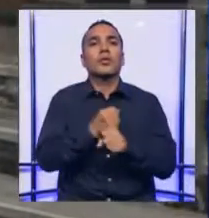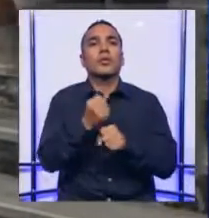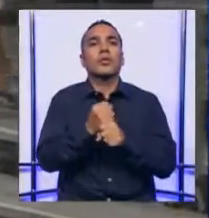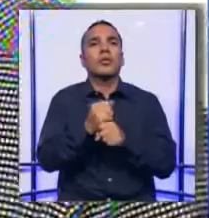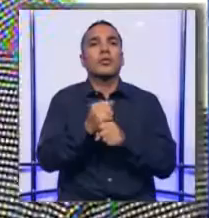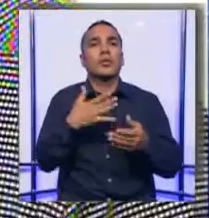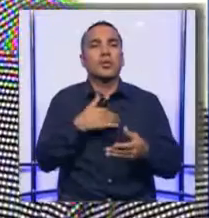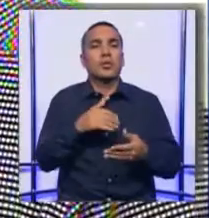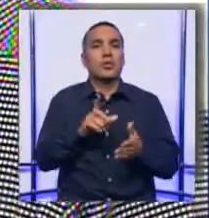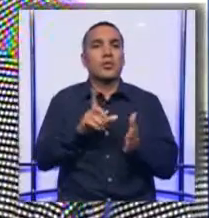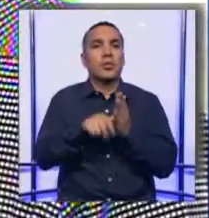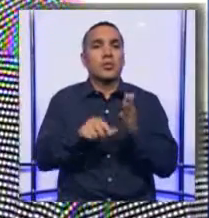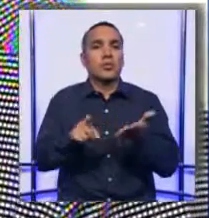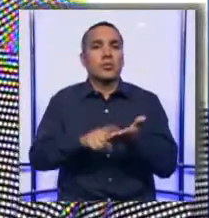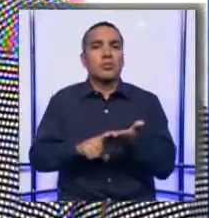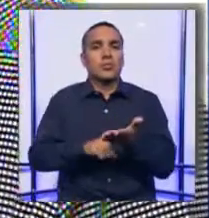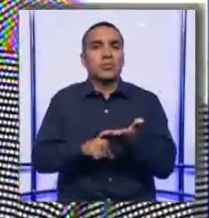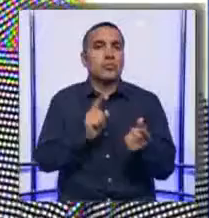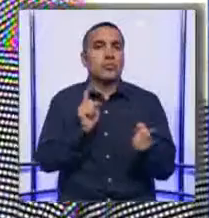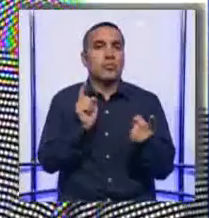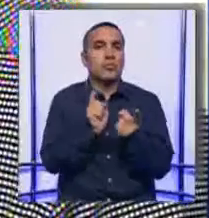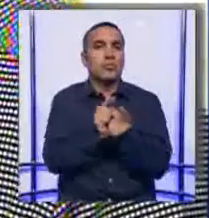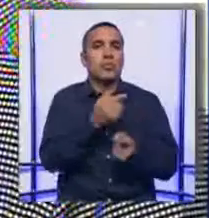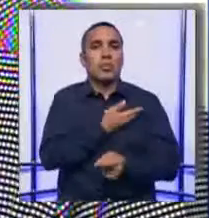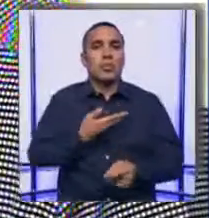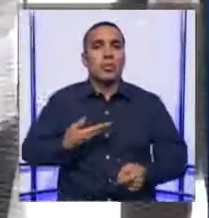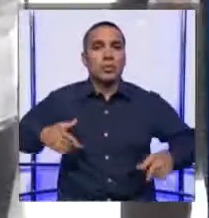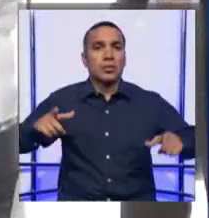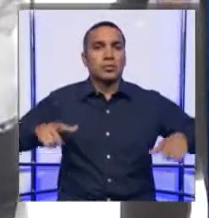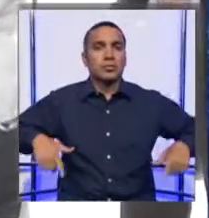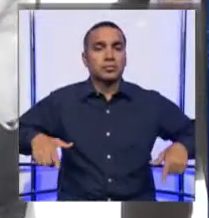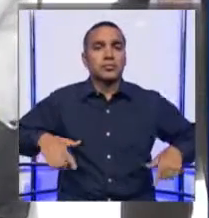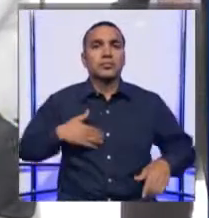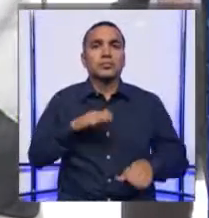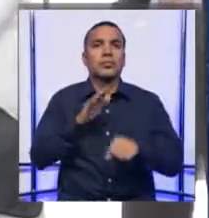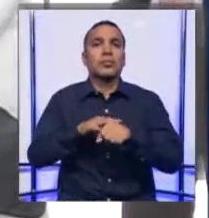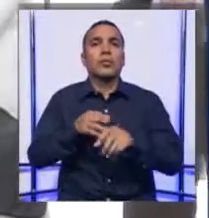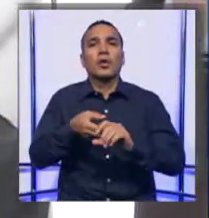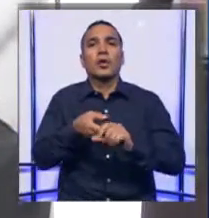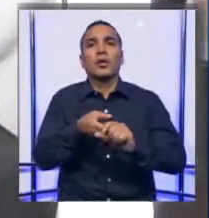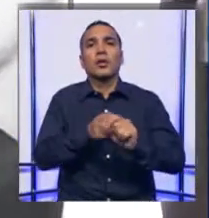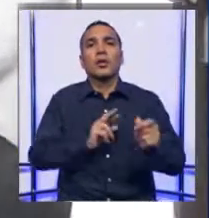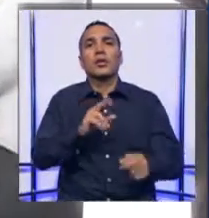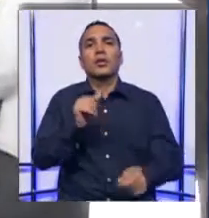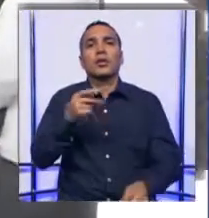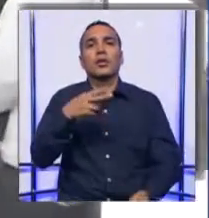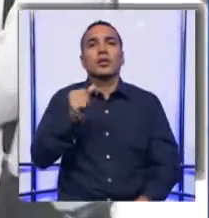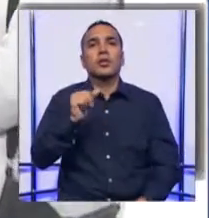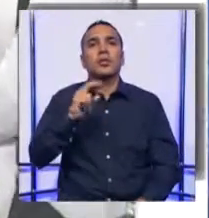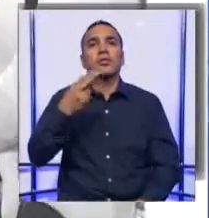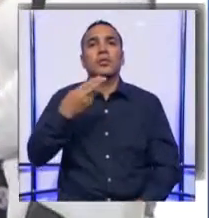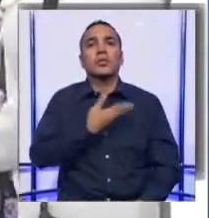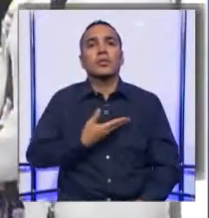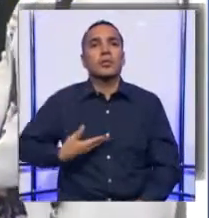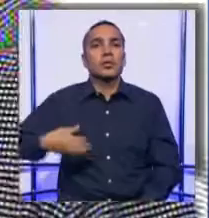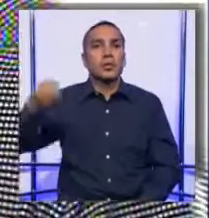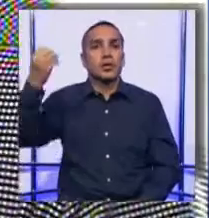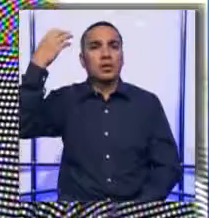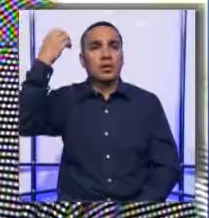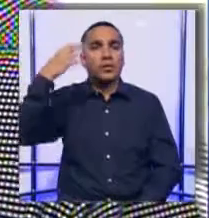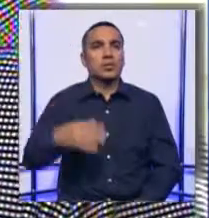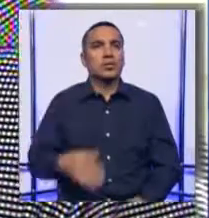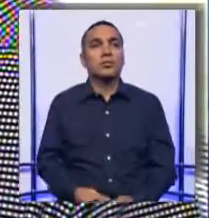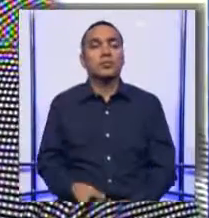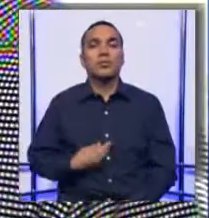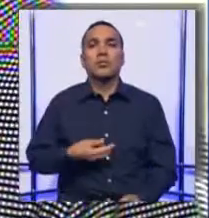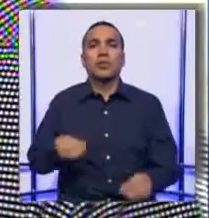que posteriormente mantuvieron un encuentro con el presidente Moreno. Pidieron la renuncia de Espinosa y del vicepresidente Jorge Glass.